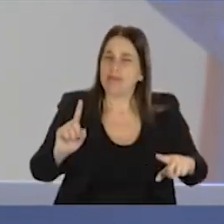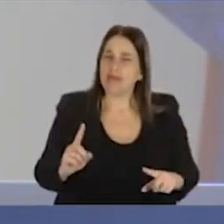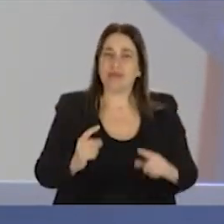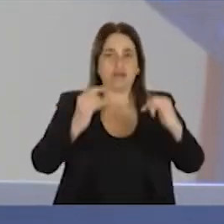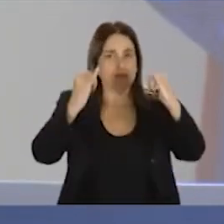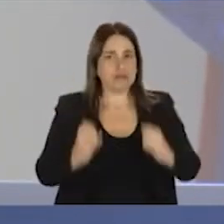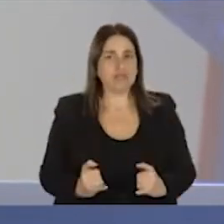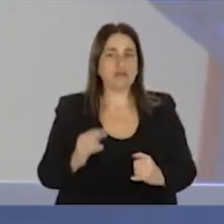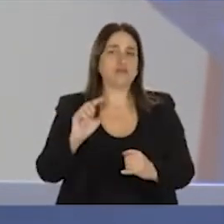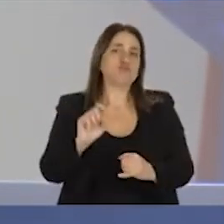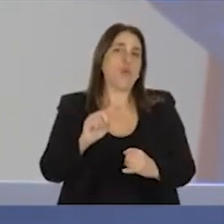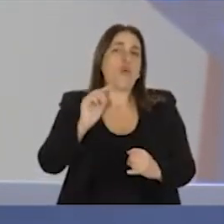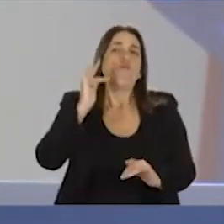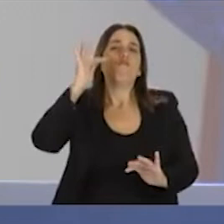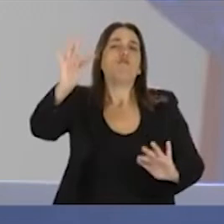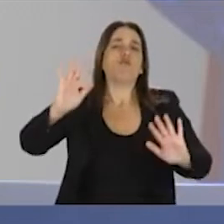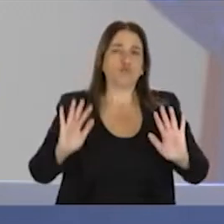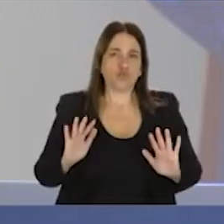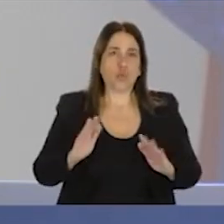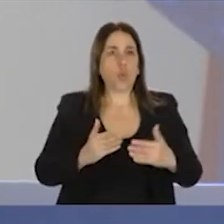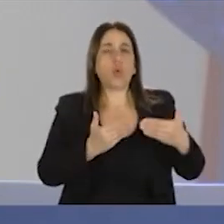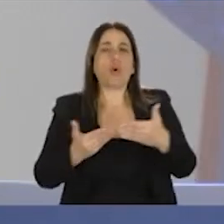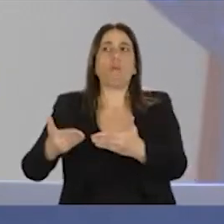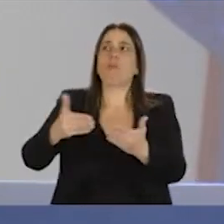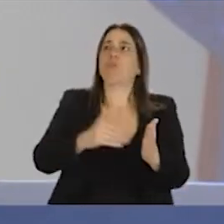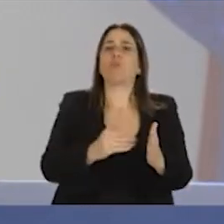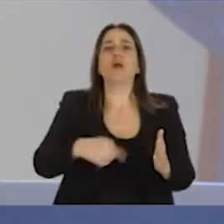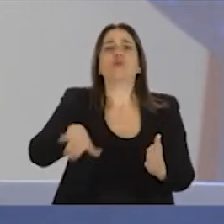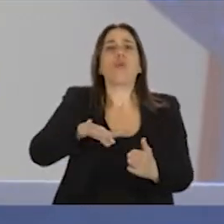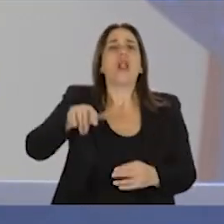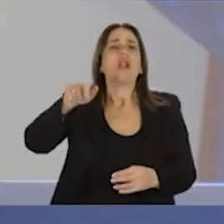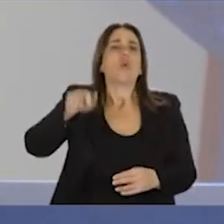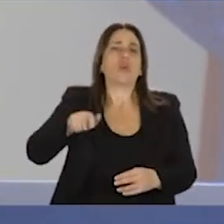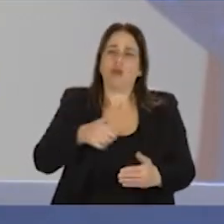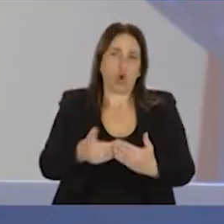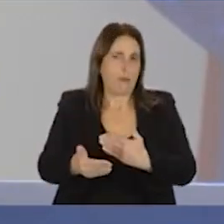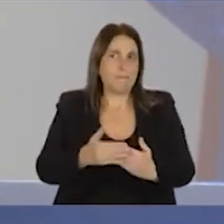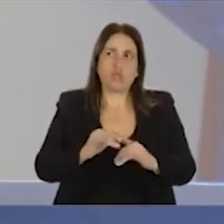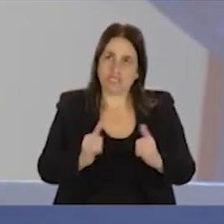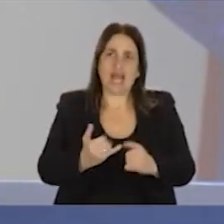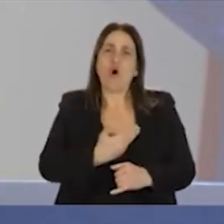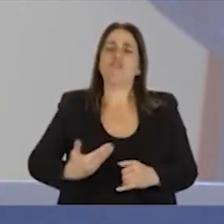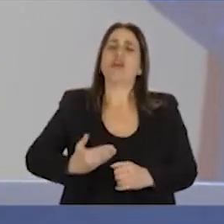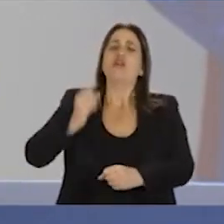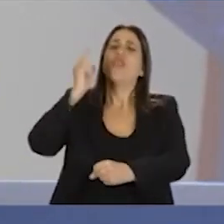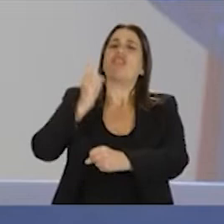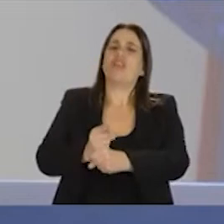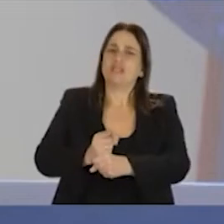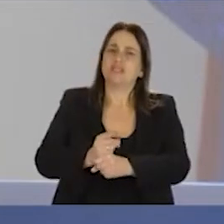es que el puerto del futuro sea cual sea su configuración jurídica el gobierno ya tomó una decisión